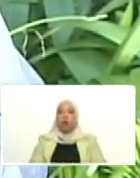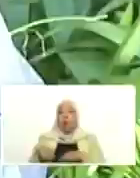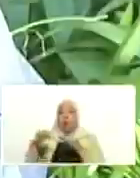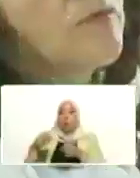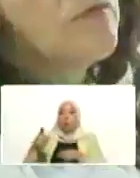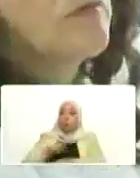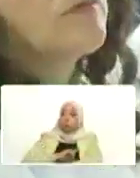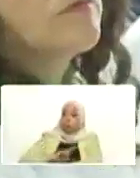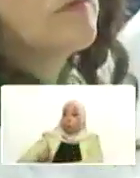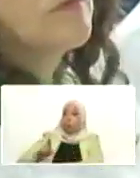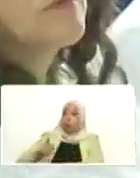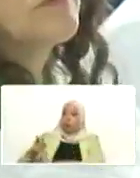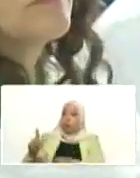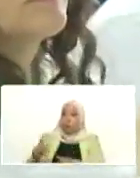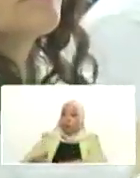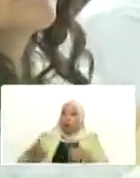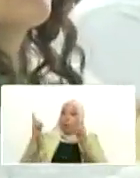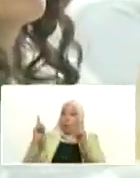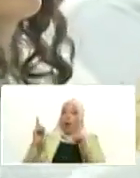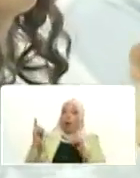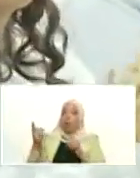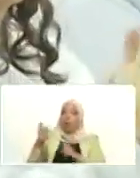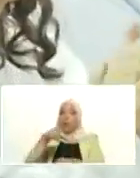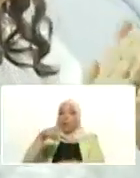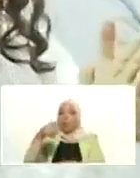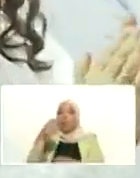pues! Aprobado,